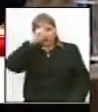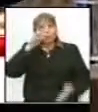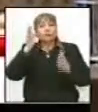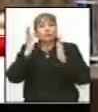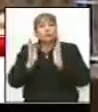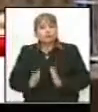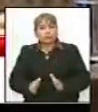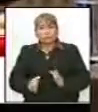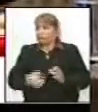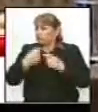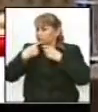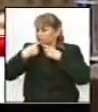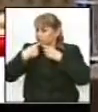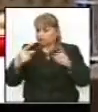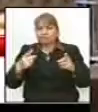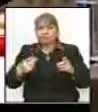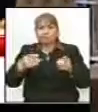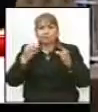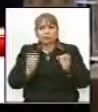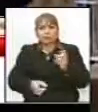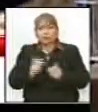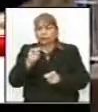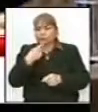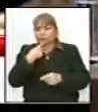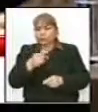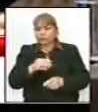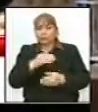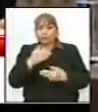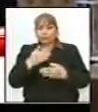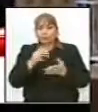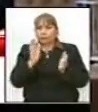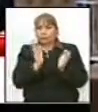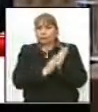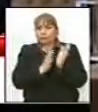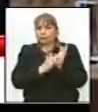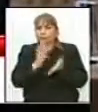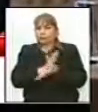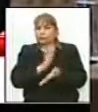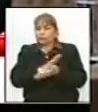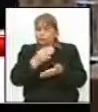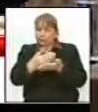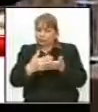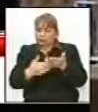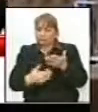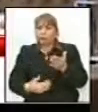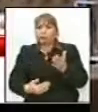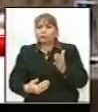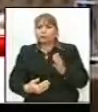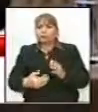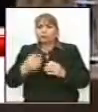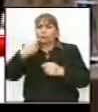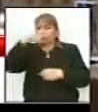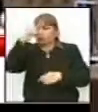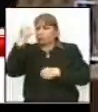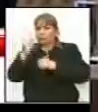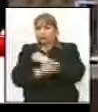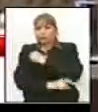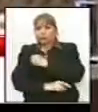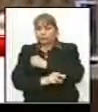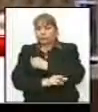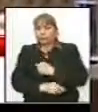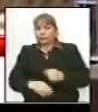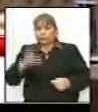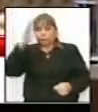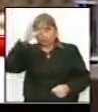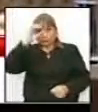salió públicamente y en los estamentos correspondientes en el extranjero, a través de nuestras